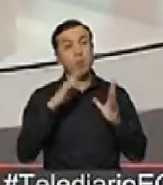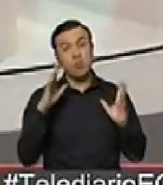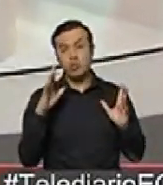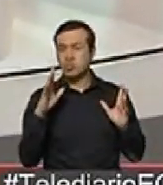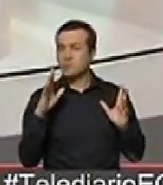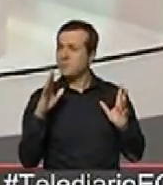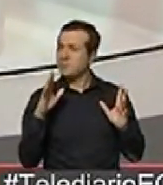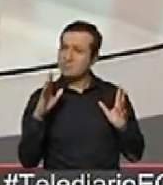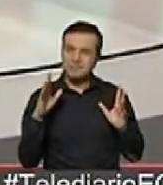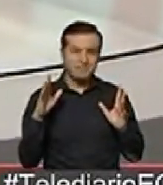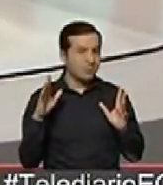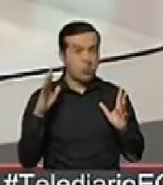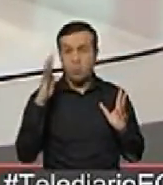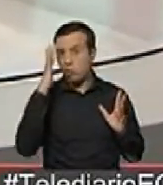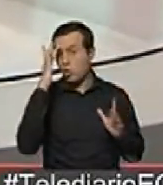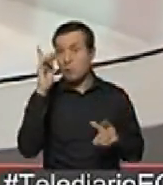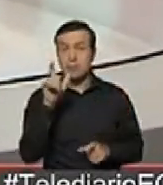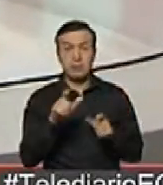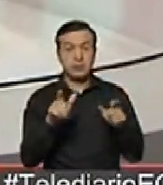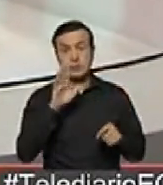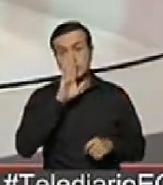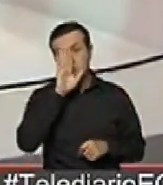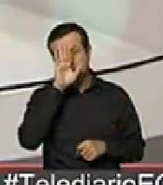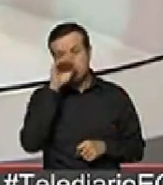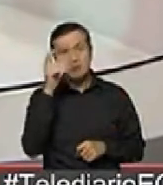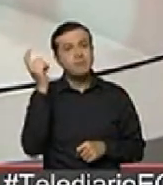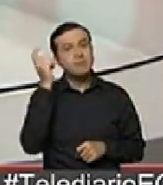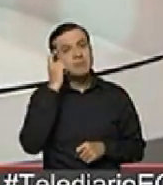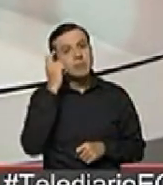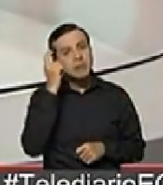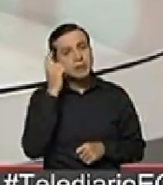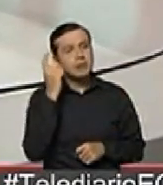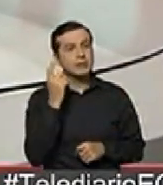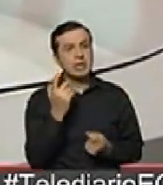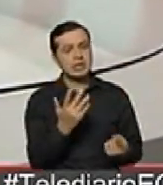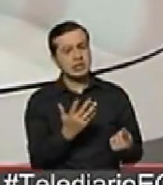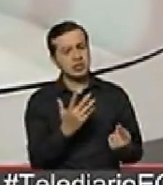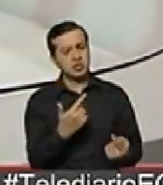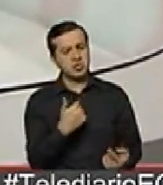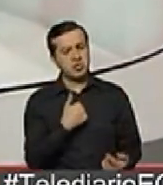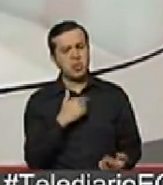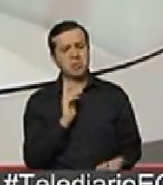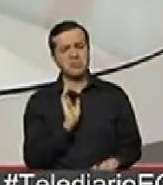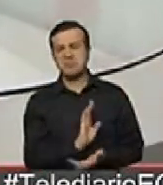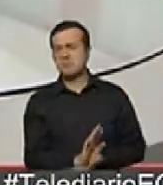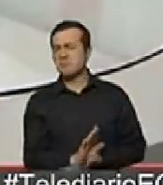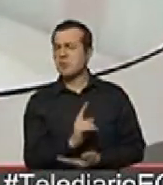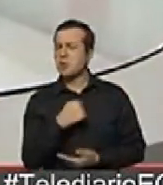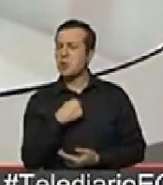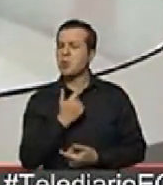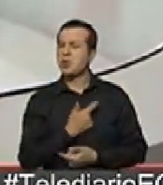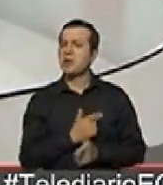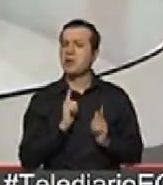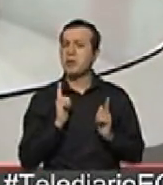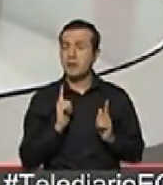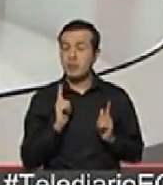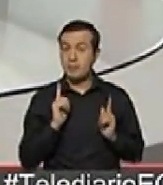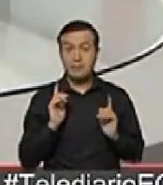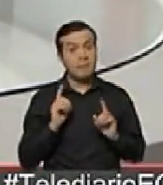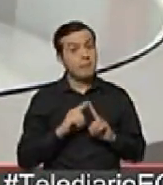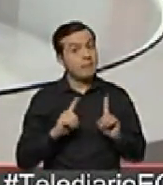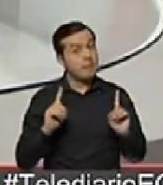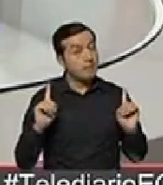aparentemente, porque la gente siempre piensa que eso no le va a pasar a uno. Pero en caso